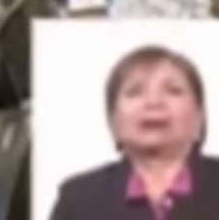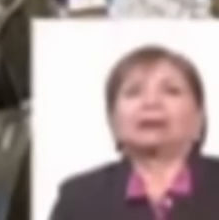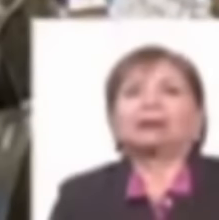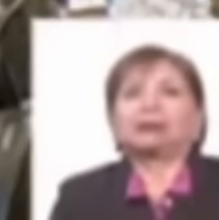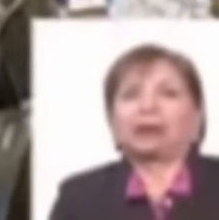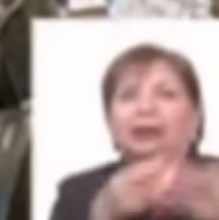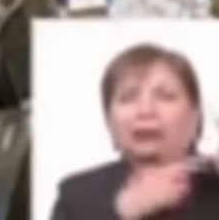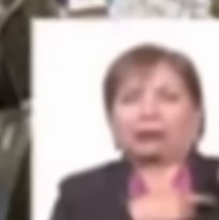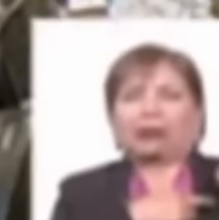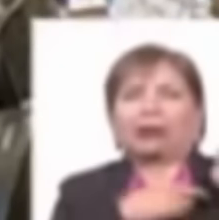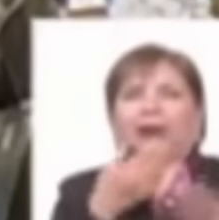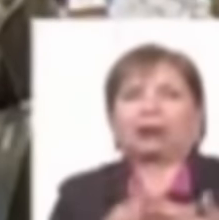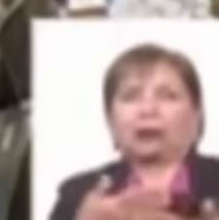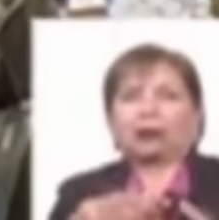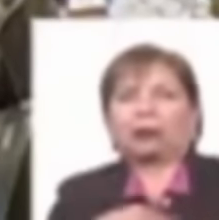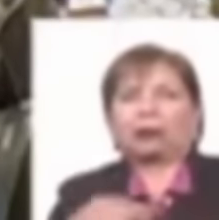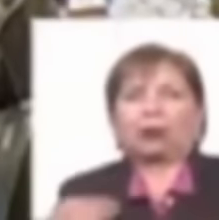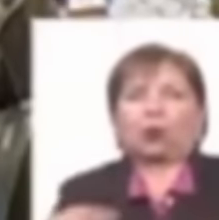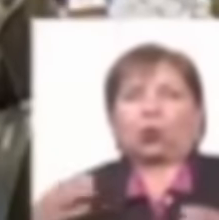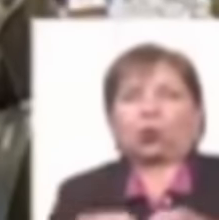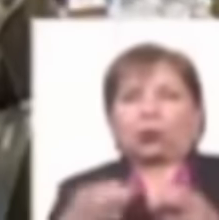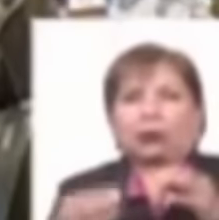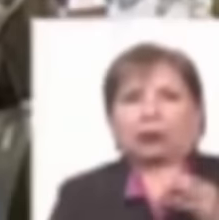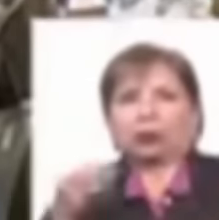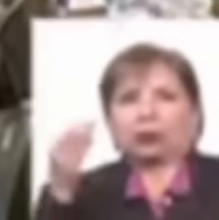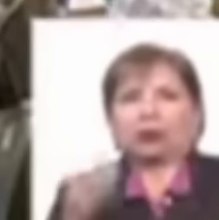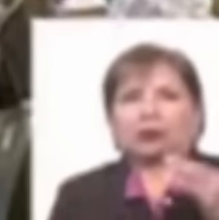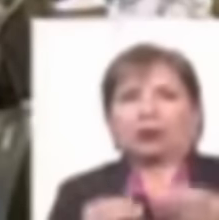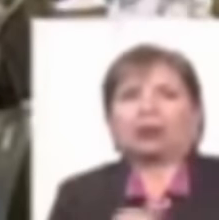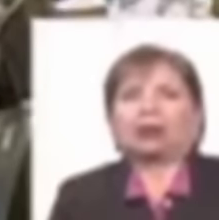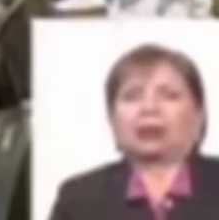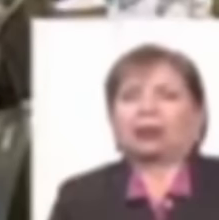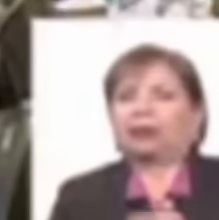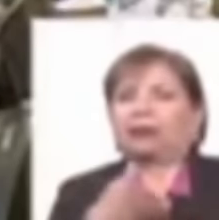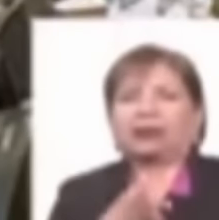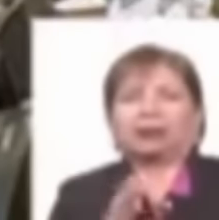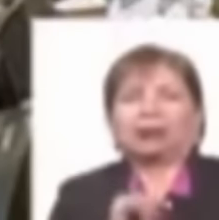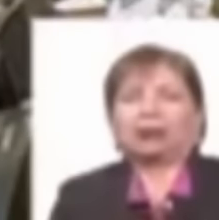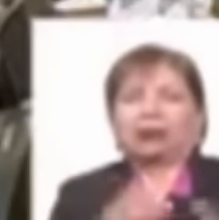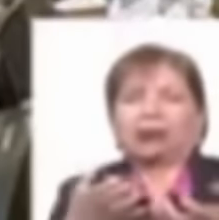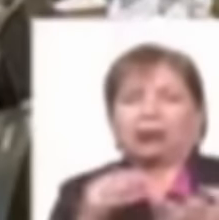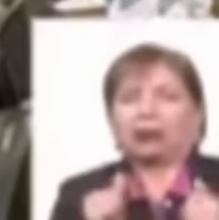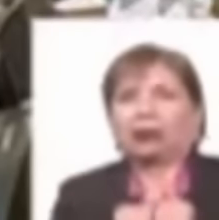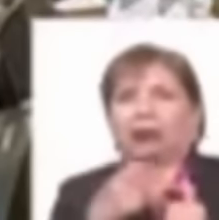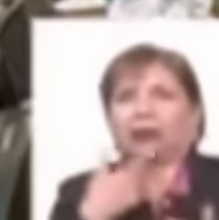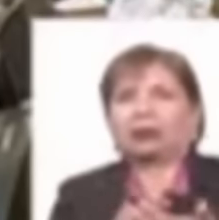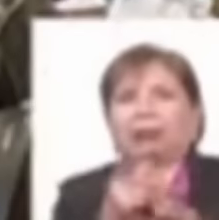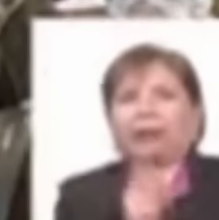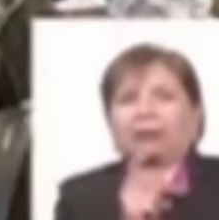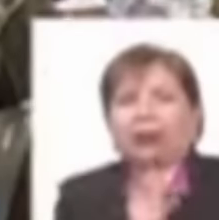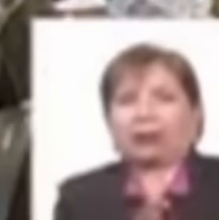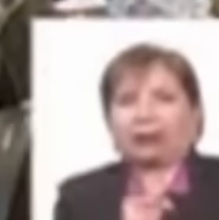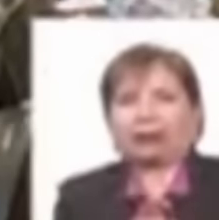hay responsabilidades en los miembros de la Junta Nacional de Justicia, que definitivamente lo que han querido es la